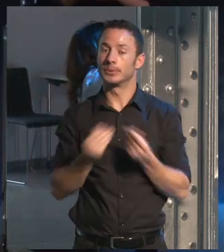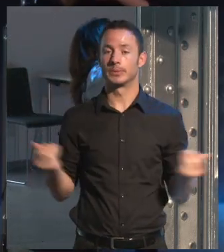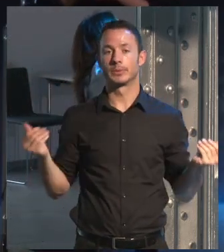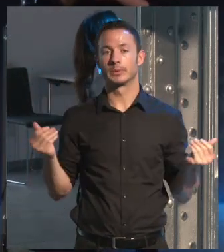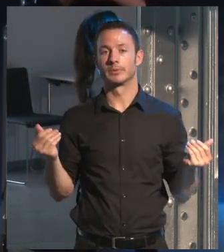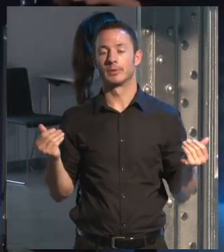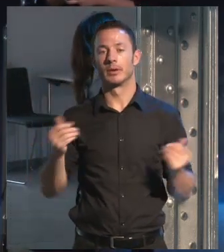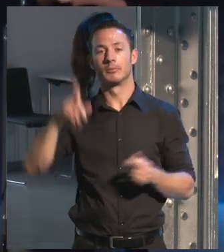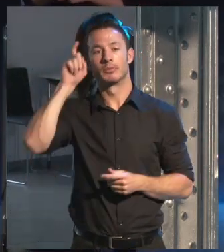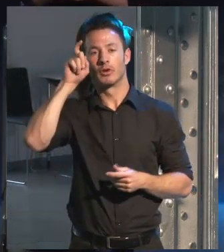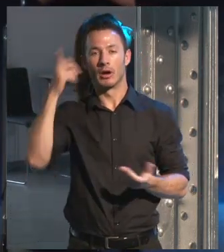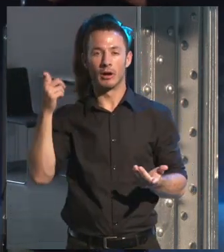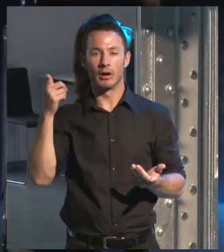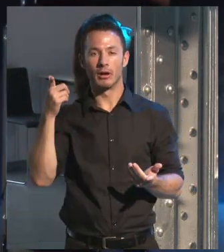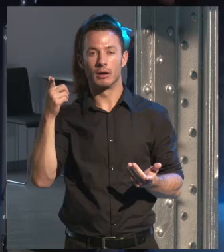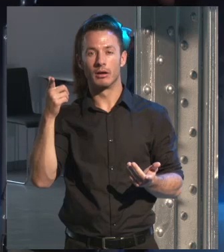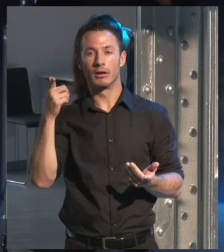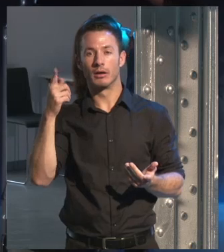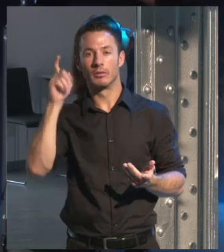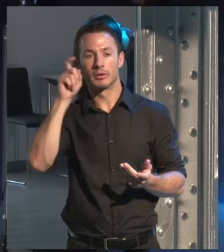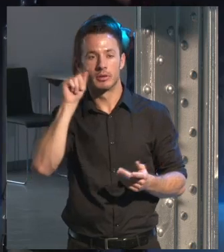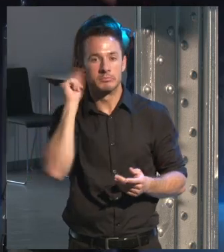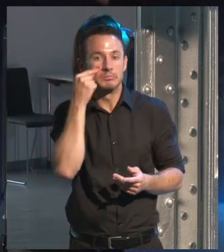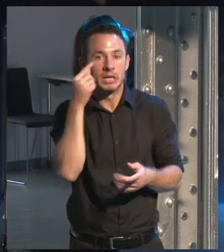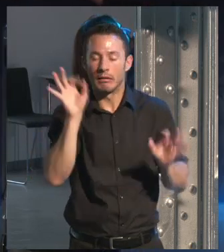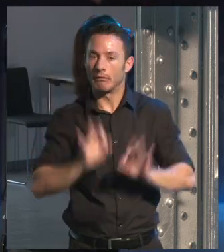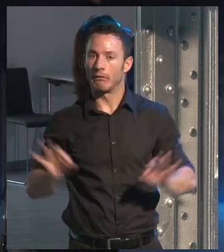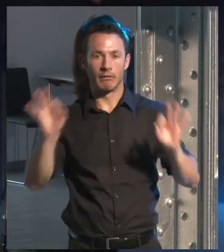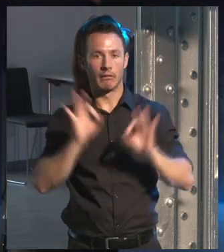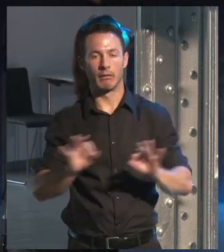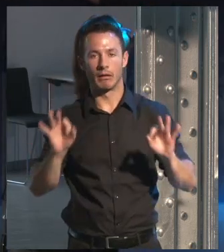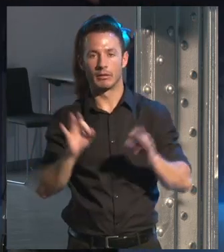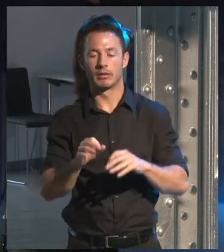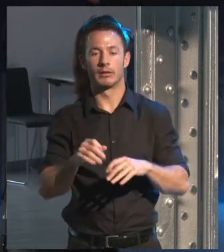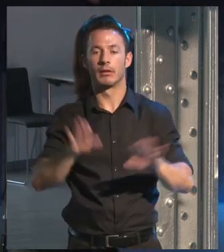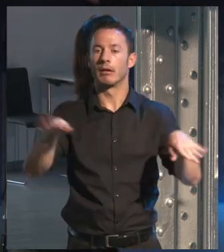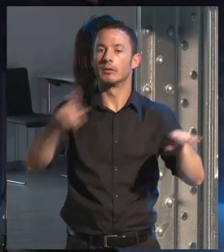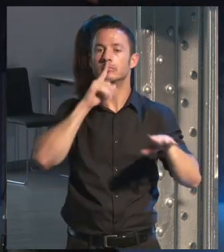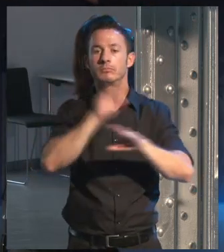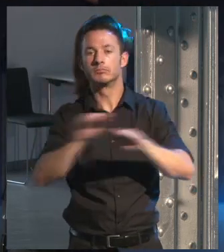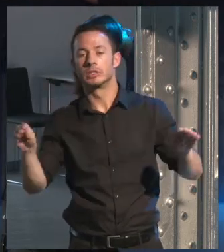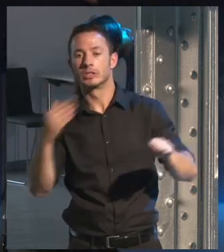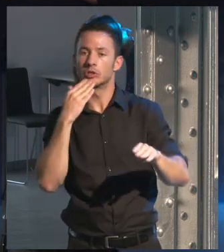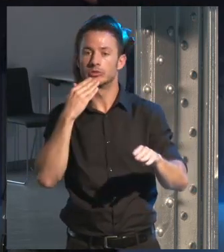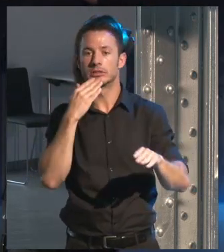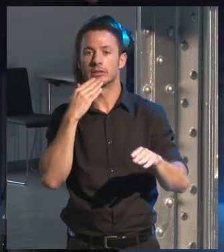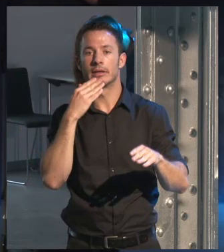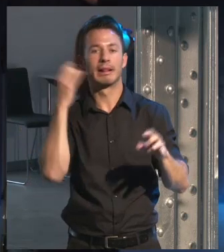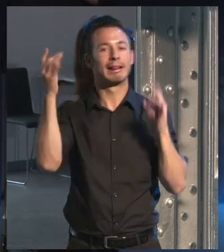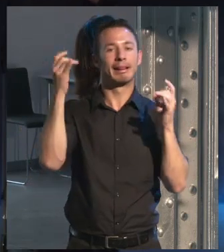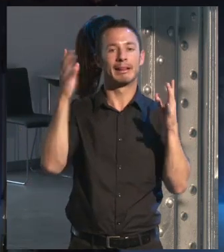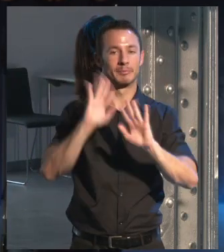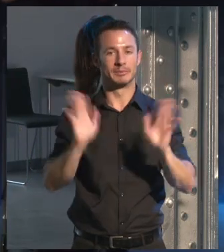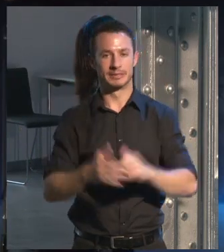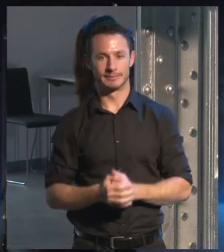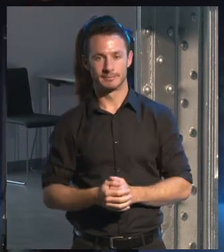sitio. Y la profesora tampoco se da cuenta de lo que está pasando realmente. Manda a callar como si estuvieran haciendo una chiquillada y ya